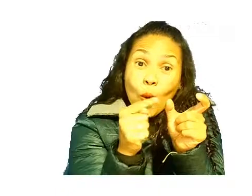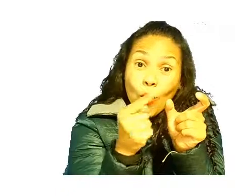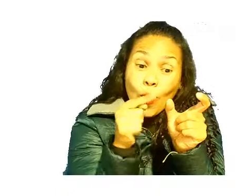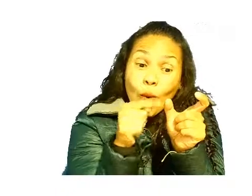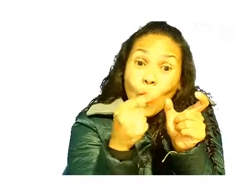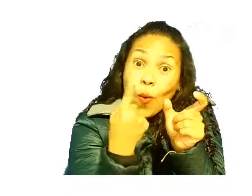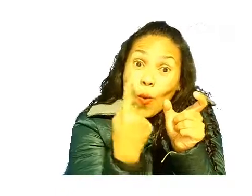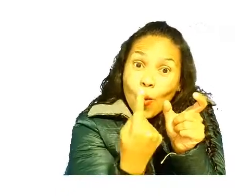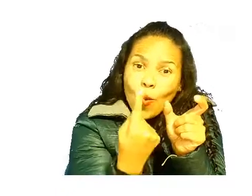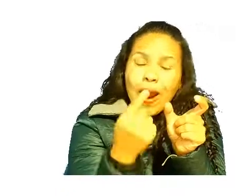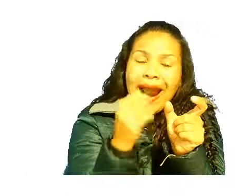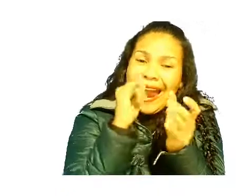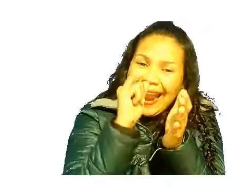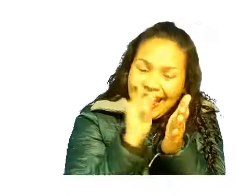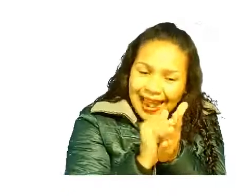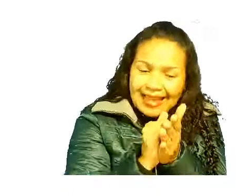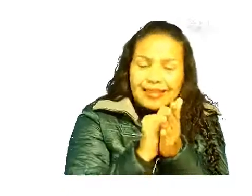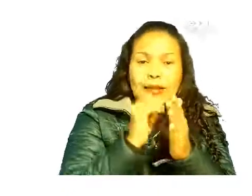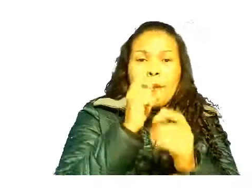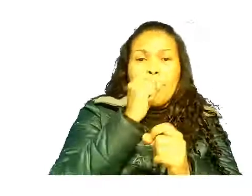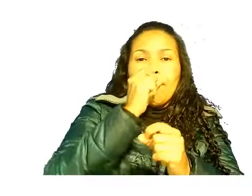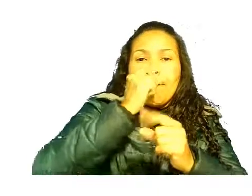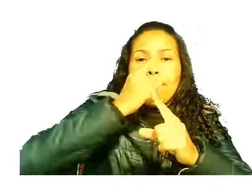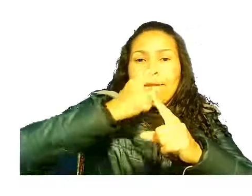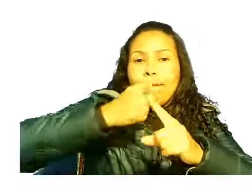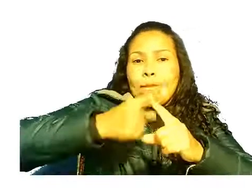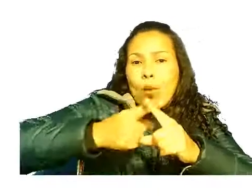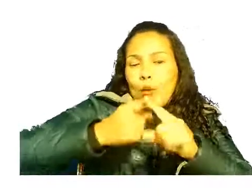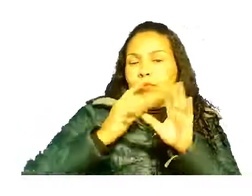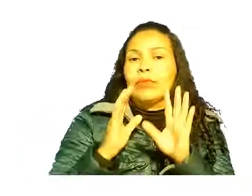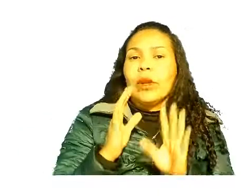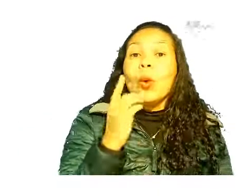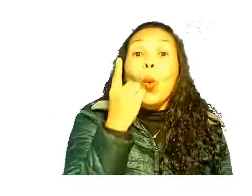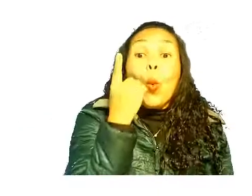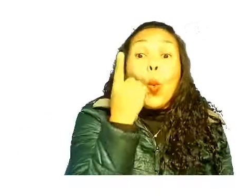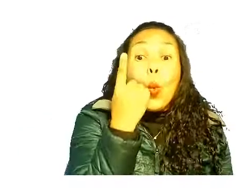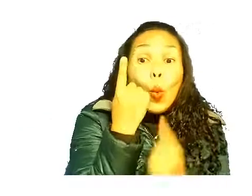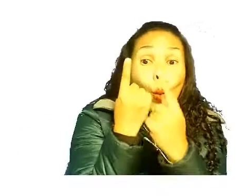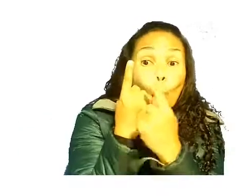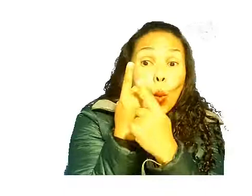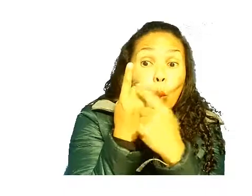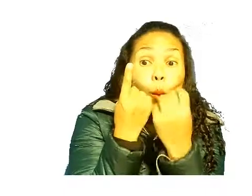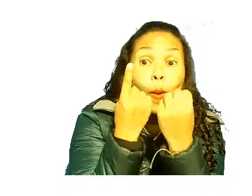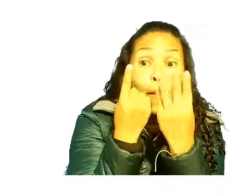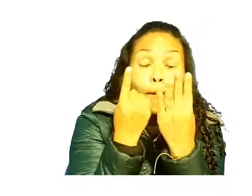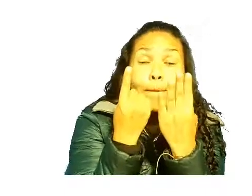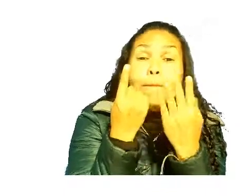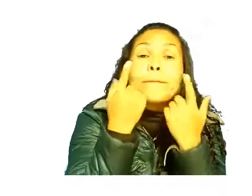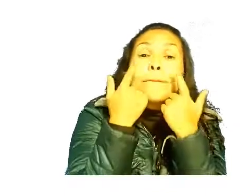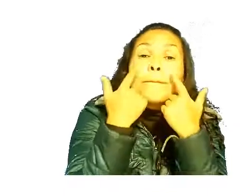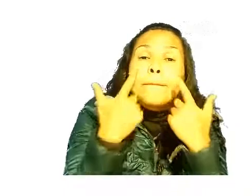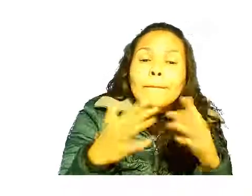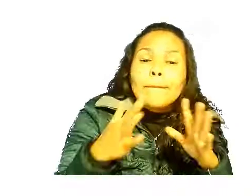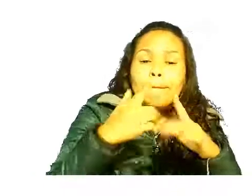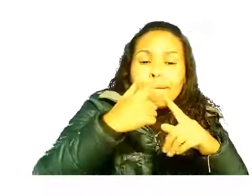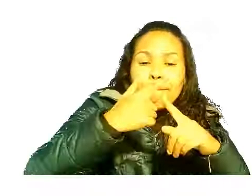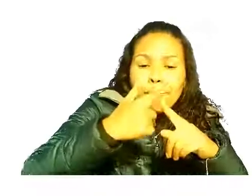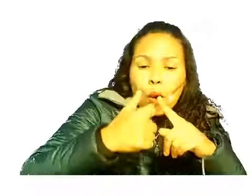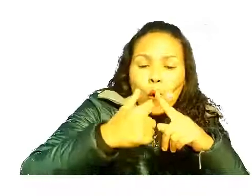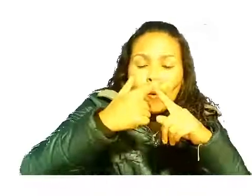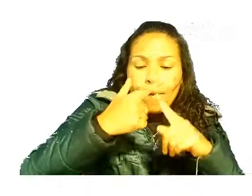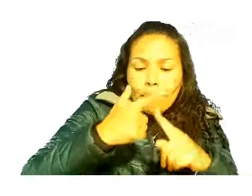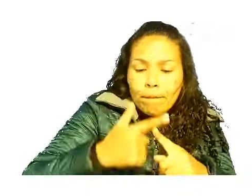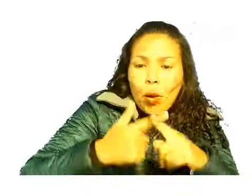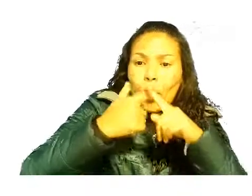Cuando factorizamos un polinomio, es como si a un número lo expresáramos como el producto de dos o más. Recordemos que